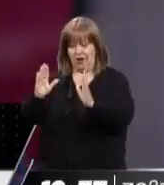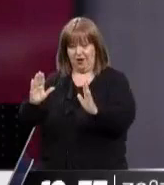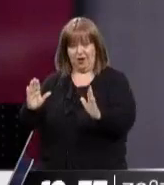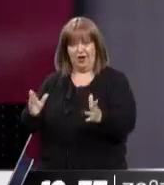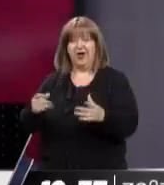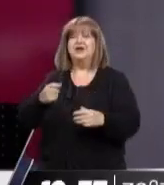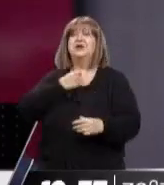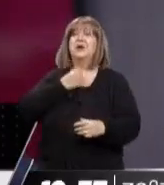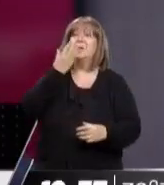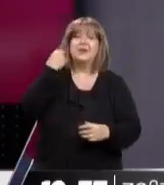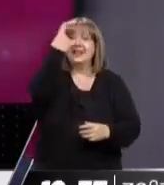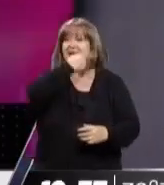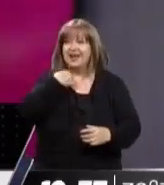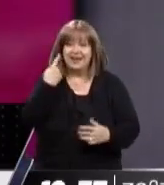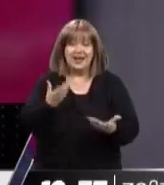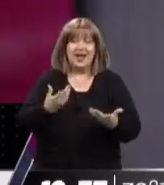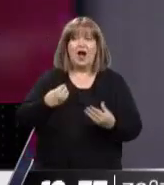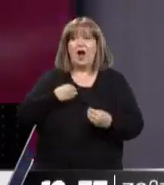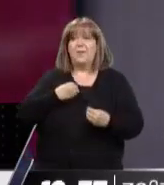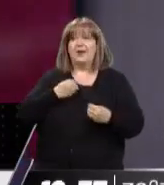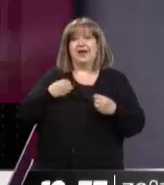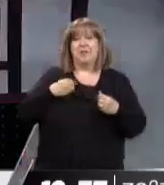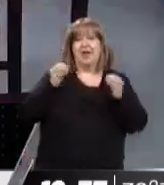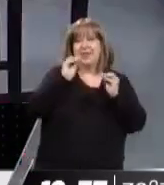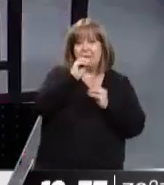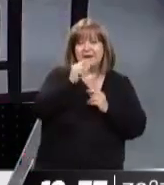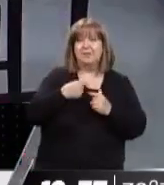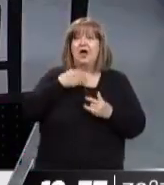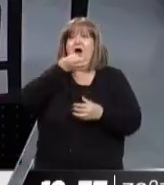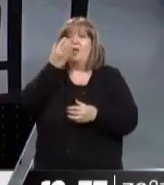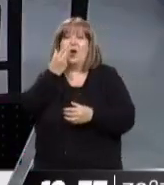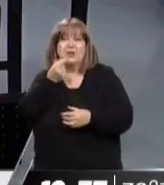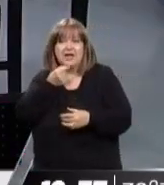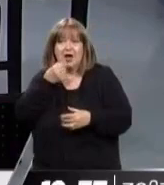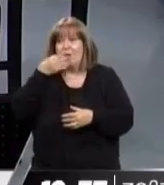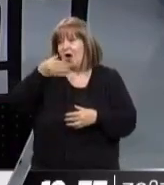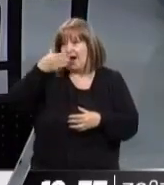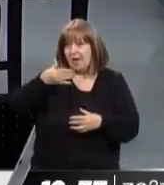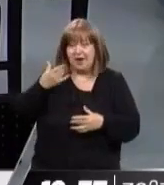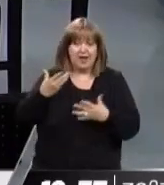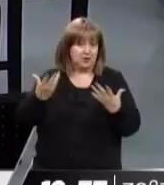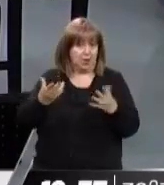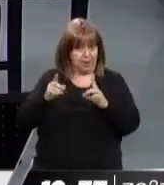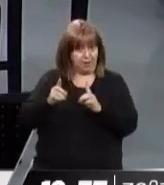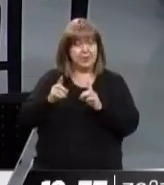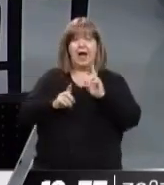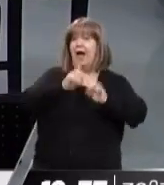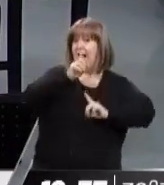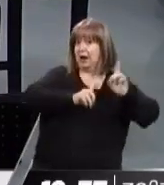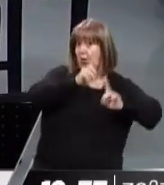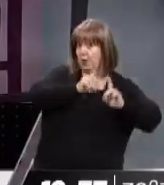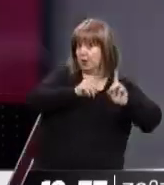pasa y dice, ah, yo quiero que gane esa, o porque es de mi departamento, claro, o porque me gusta cómo habla, o porque es buena onda, lo que sea. Ahora, lo que dicen